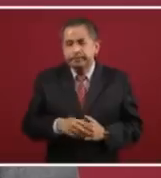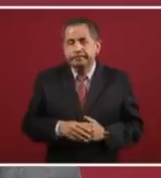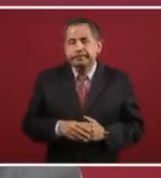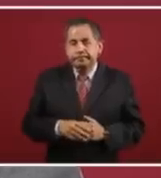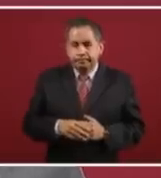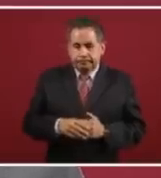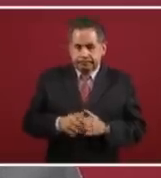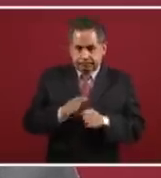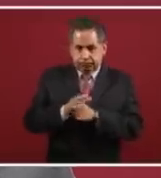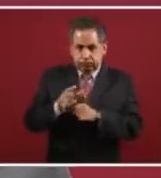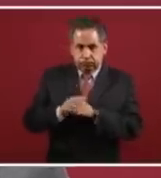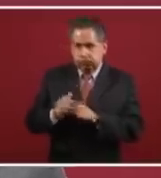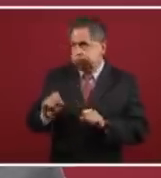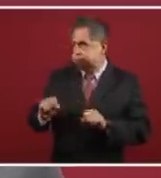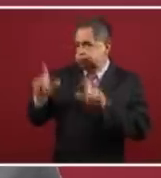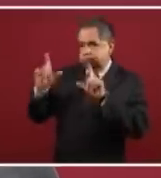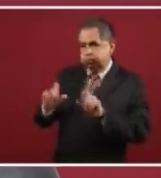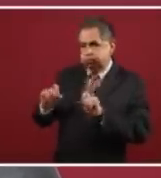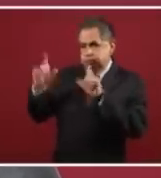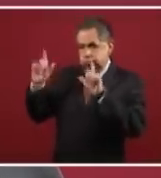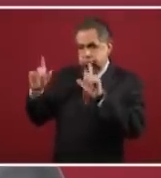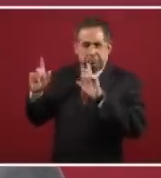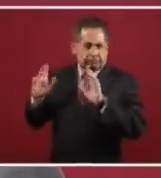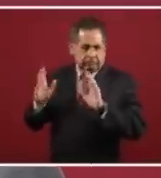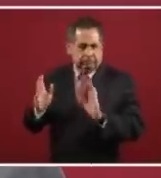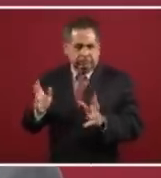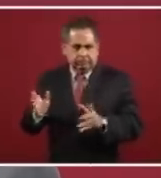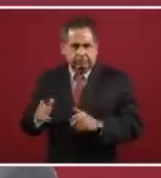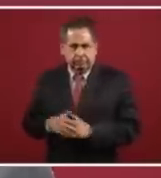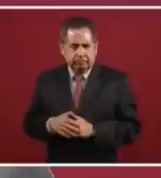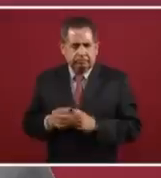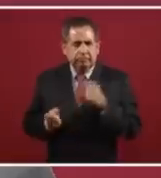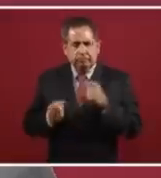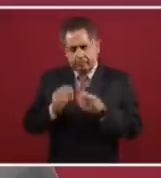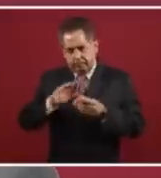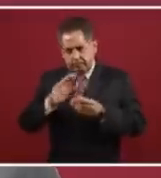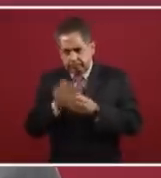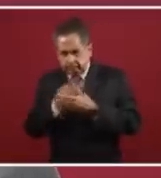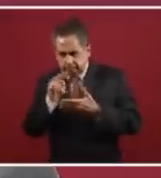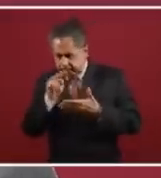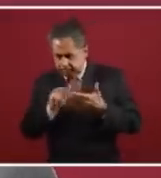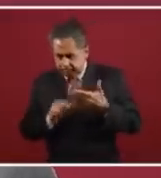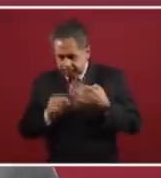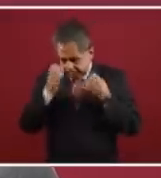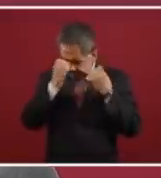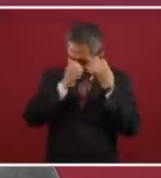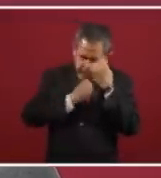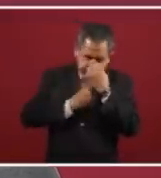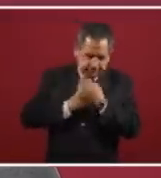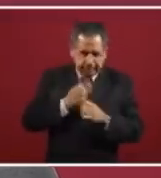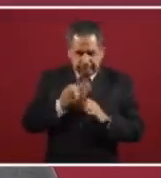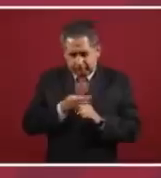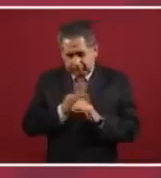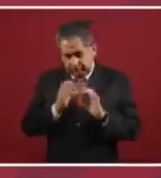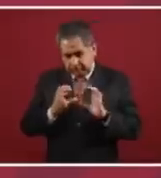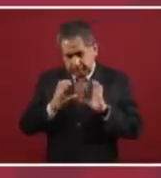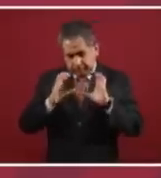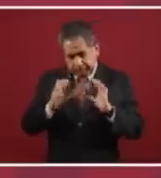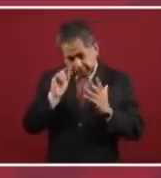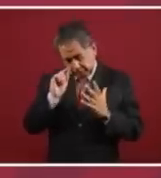contó con las exposiciones. Desde luego, hay cosas que ameritan verse con